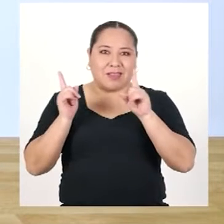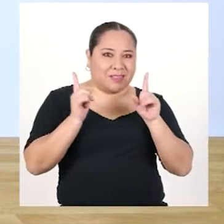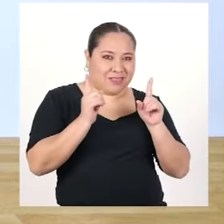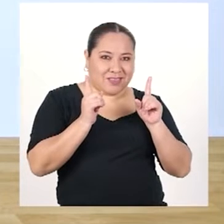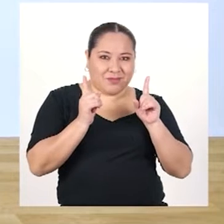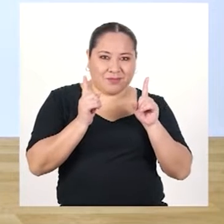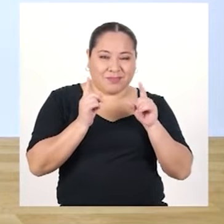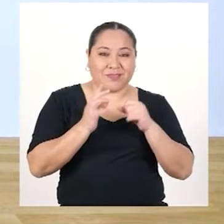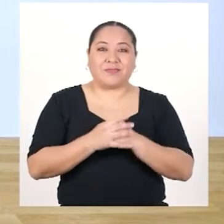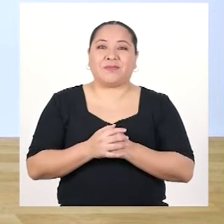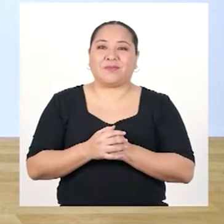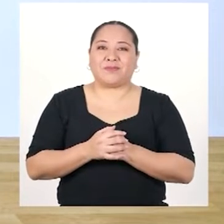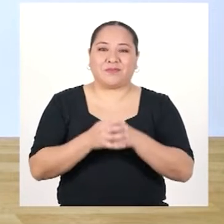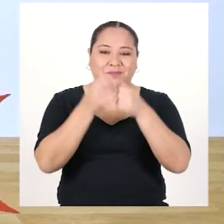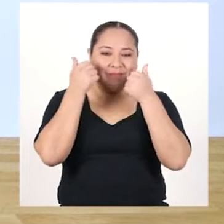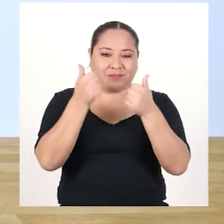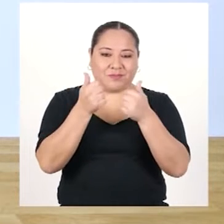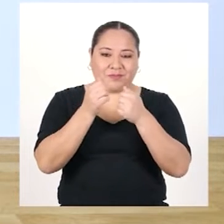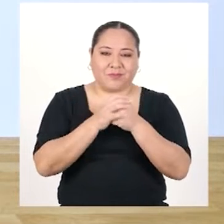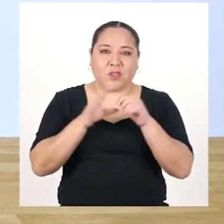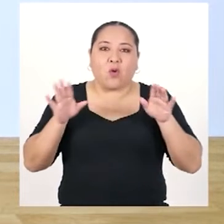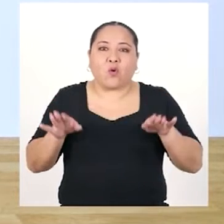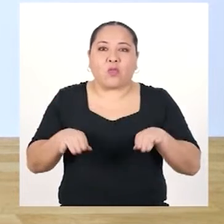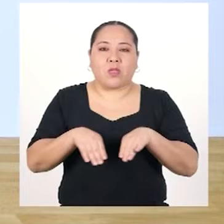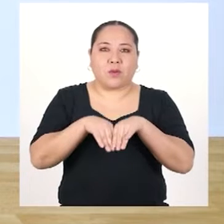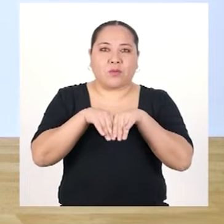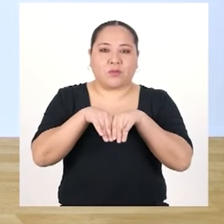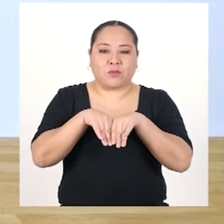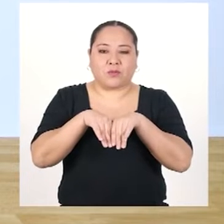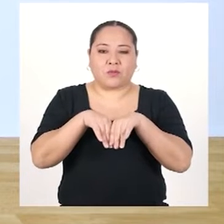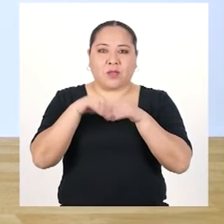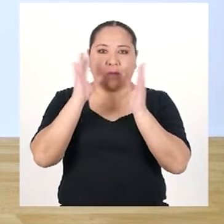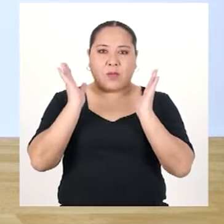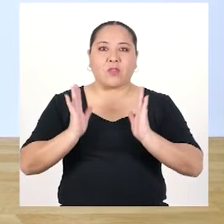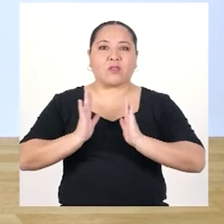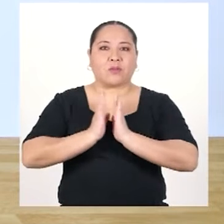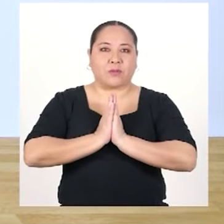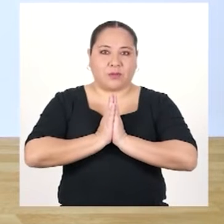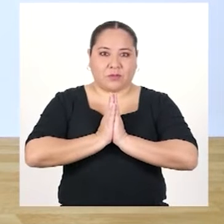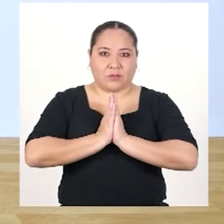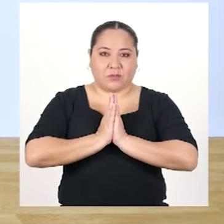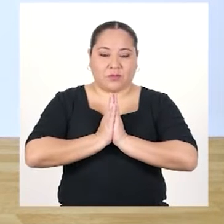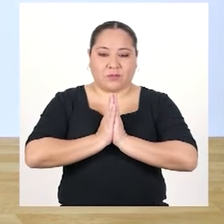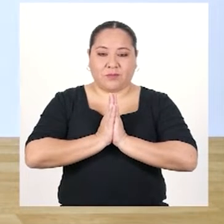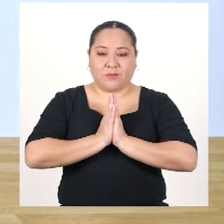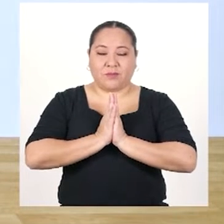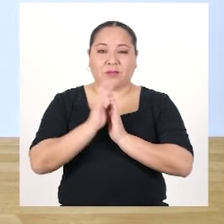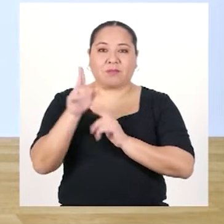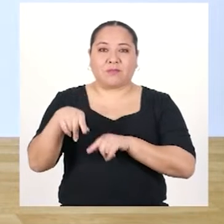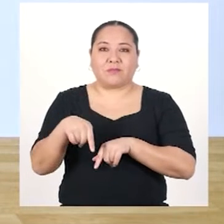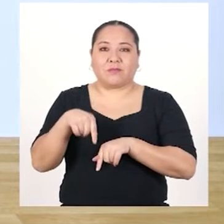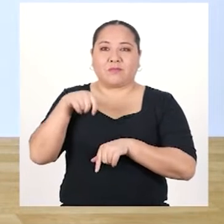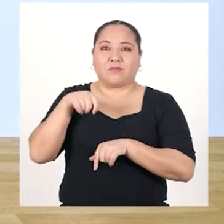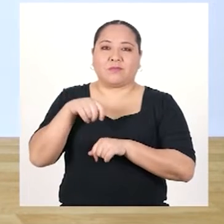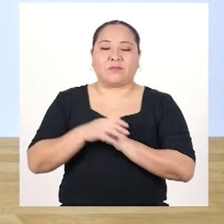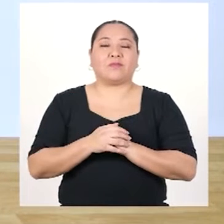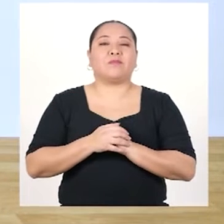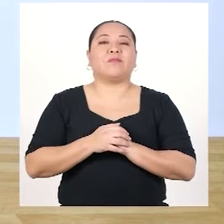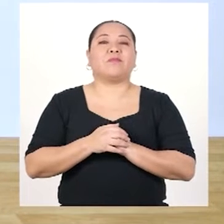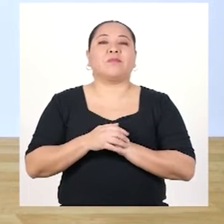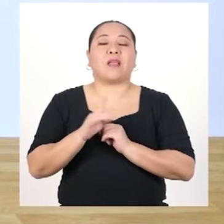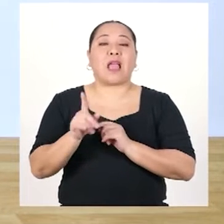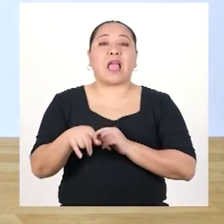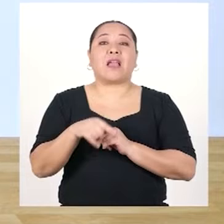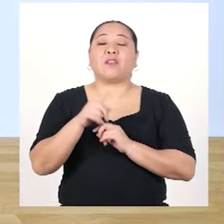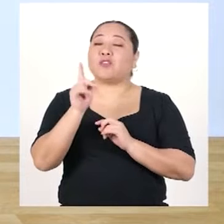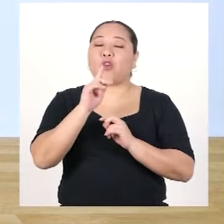Regresamos. Eso es. Juntamos las manos al pecho. Y equilibrio.